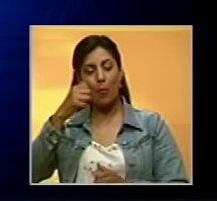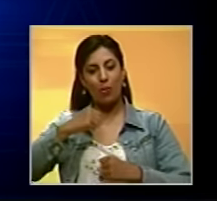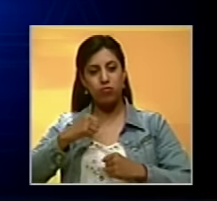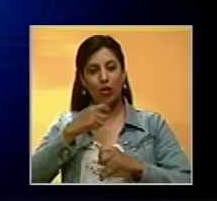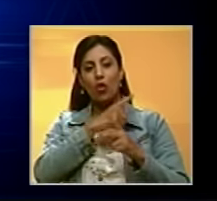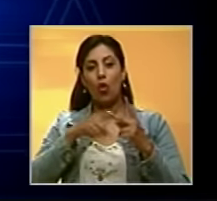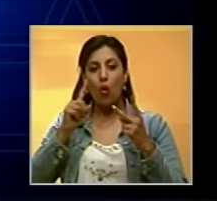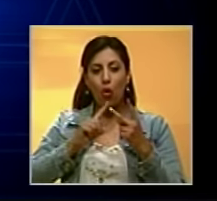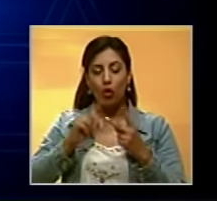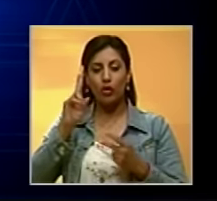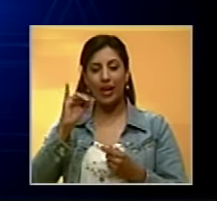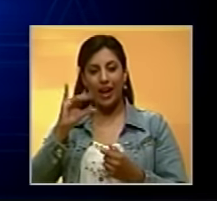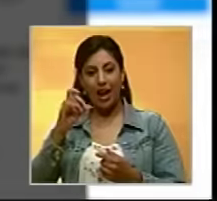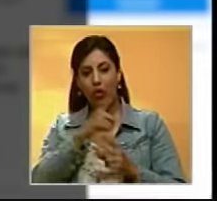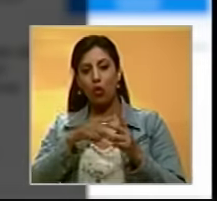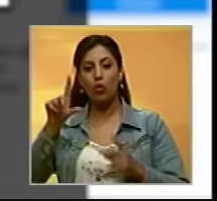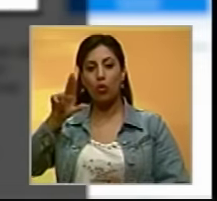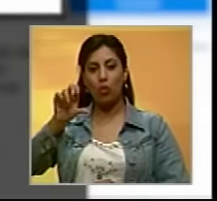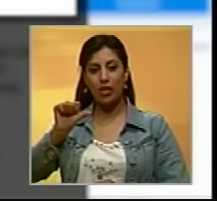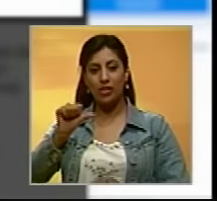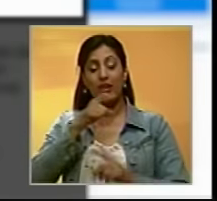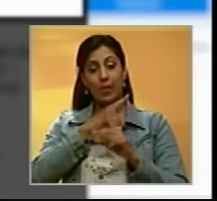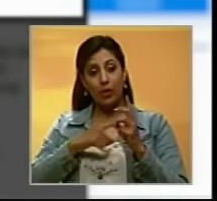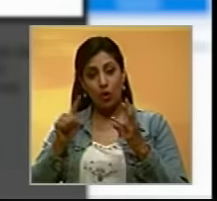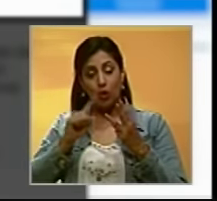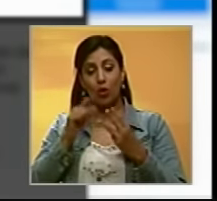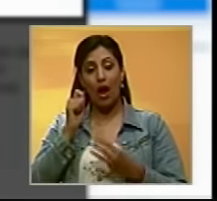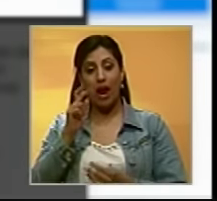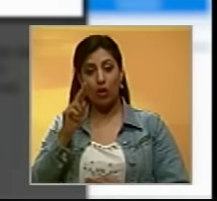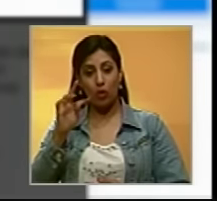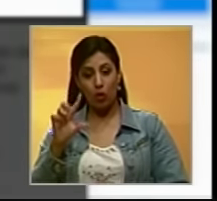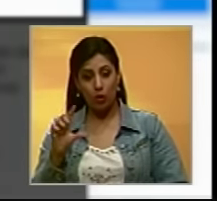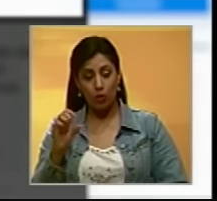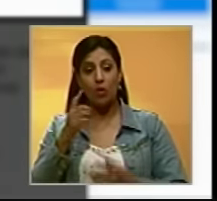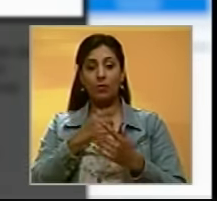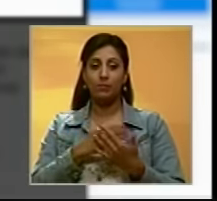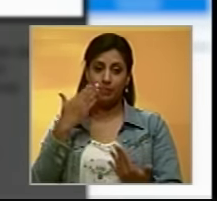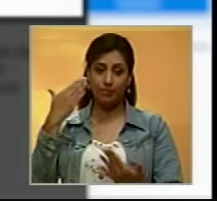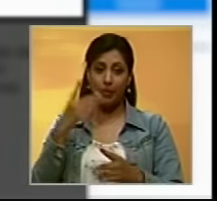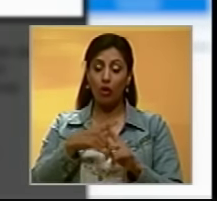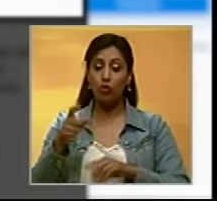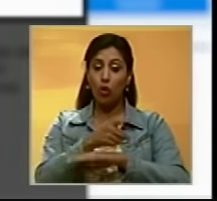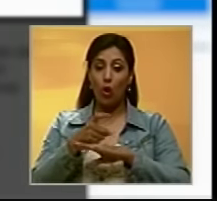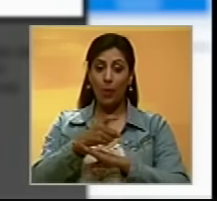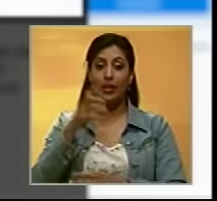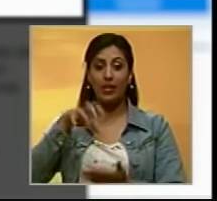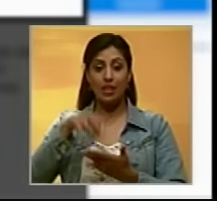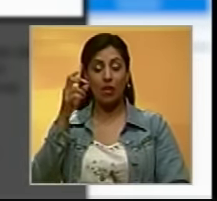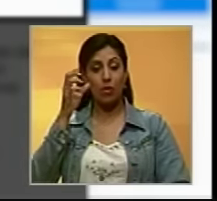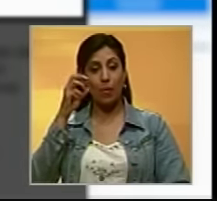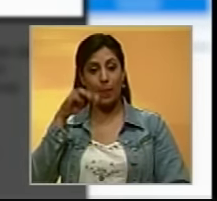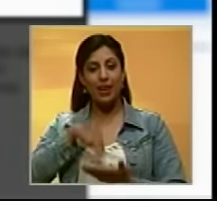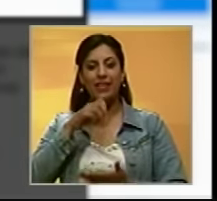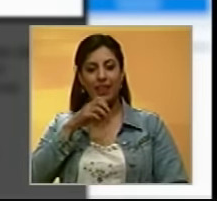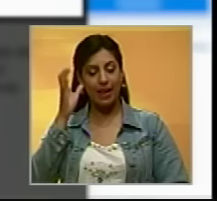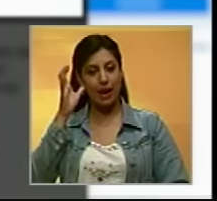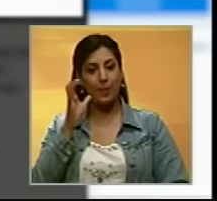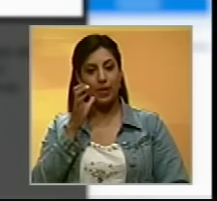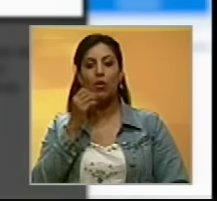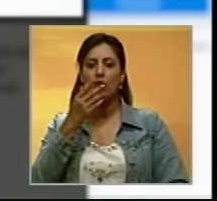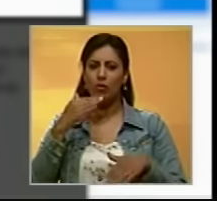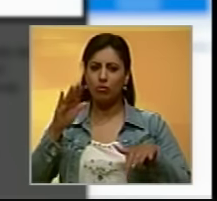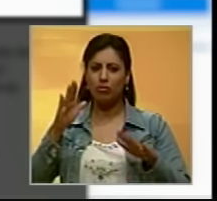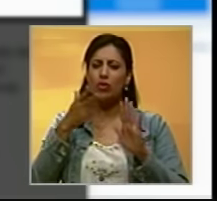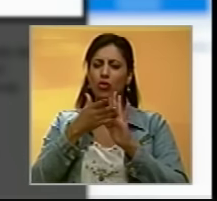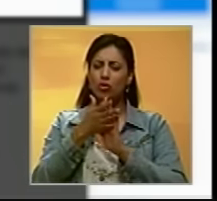reto Ricardo sucre Luis Ernesto Aparicio Arnoldo gabaldón berti el gobernador del estado Miranda Enrique capriles radonski se